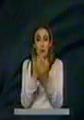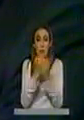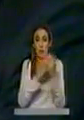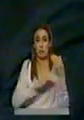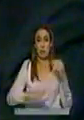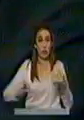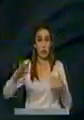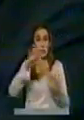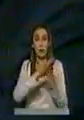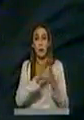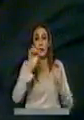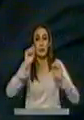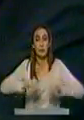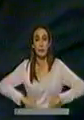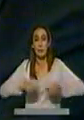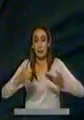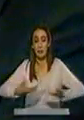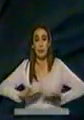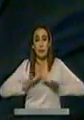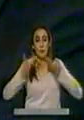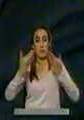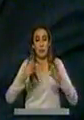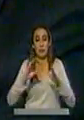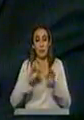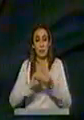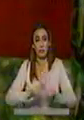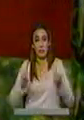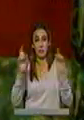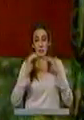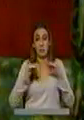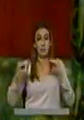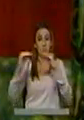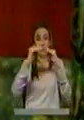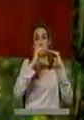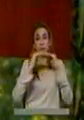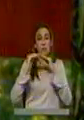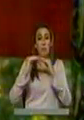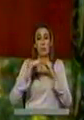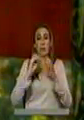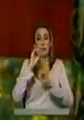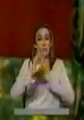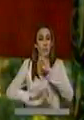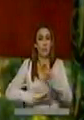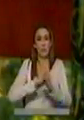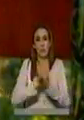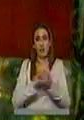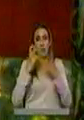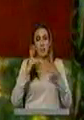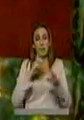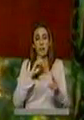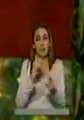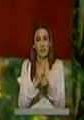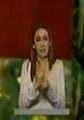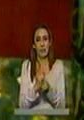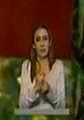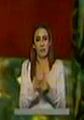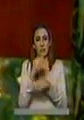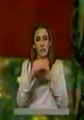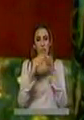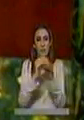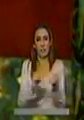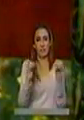va a llevar, por supuesto, a Ecuador a un siguiente nivel, de manera nacional e internacional. Entonces, sería